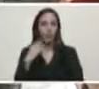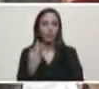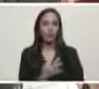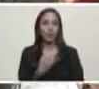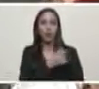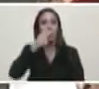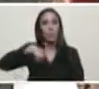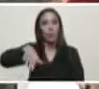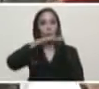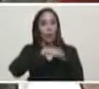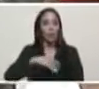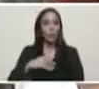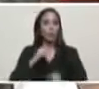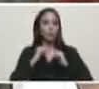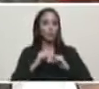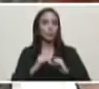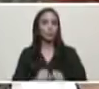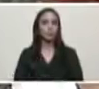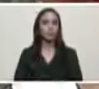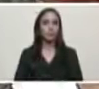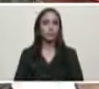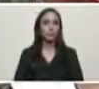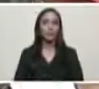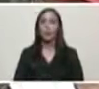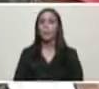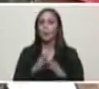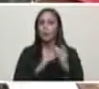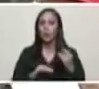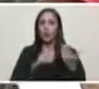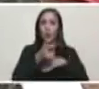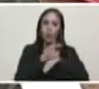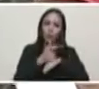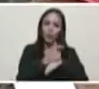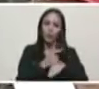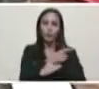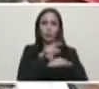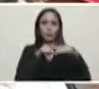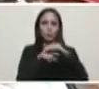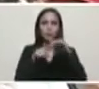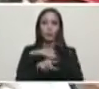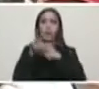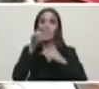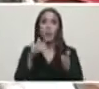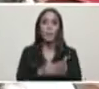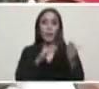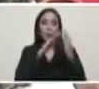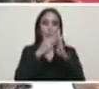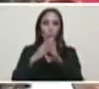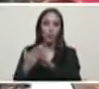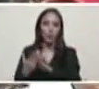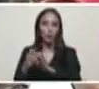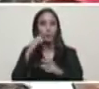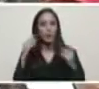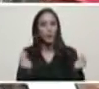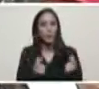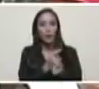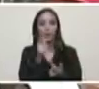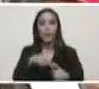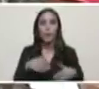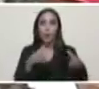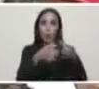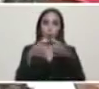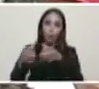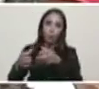poder popular para tributar a la conformación de 3000 comunas reactivar los órganos